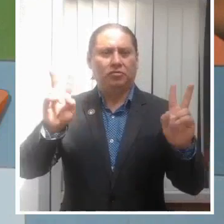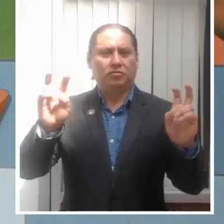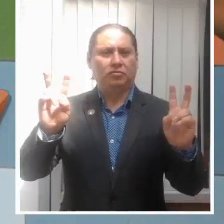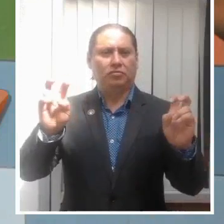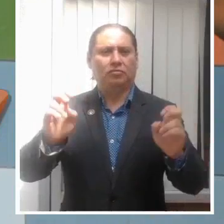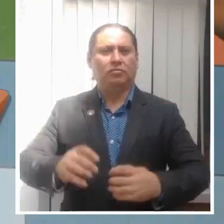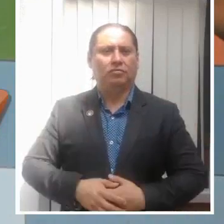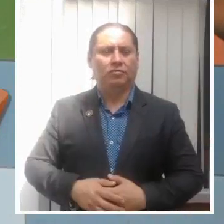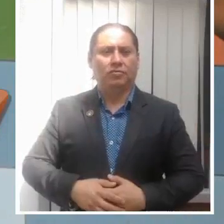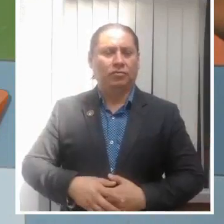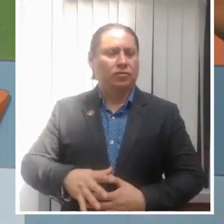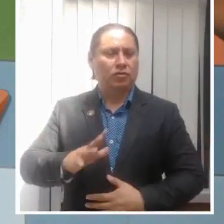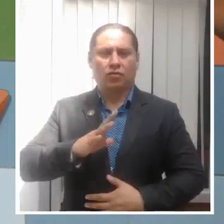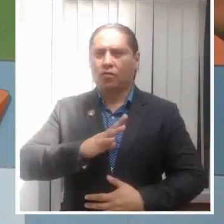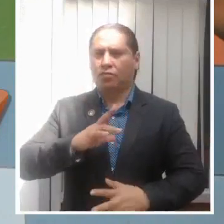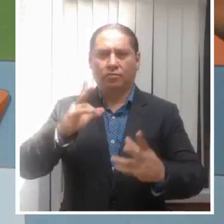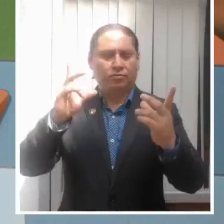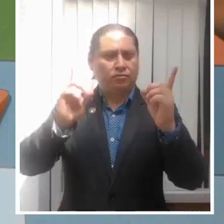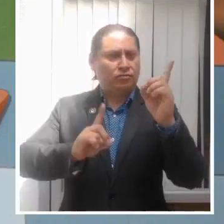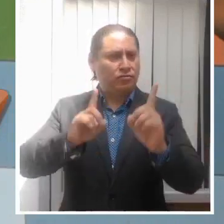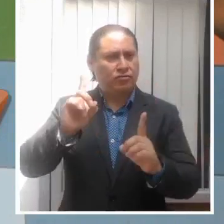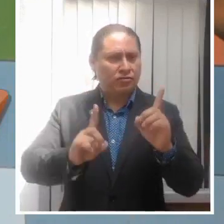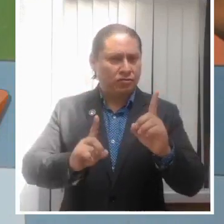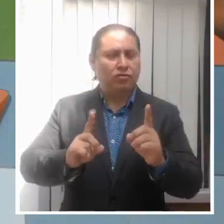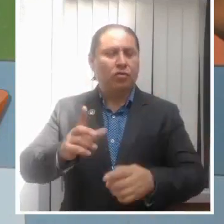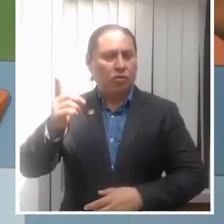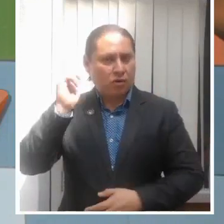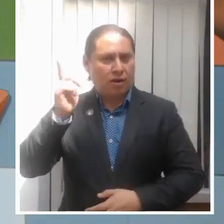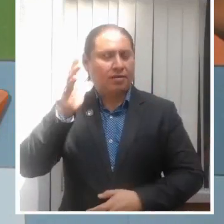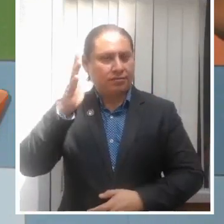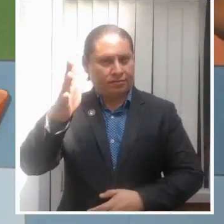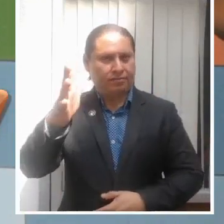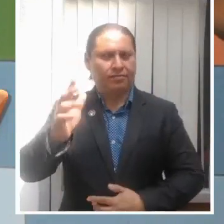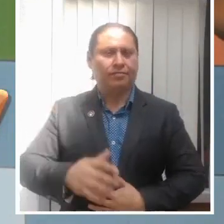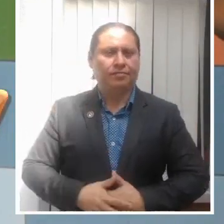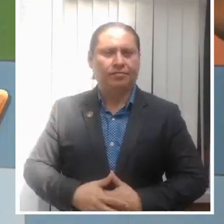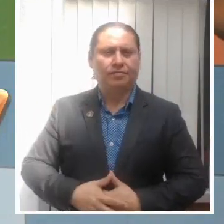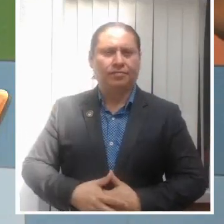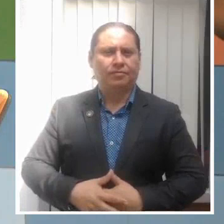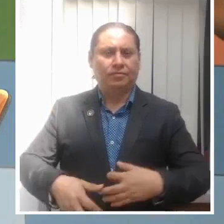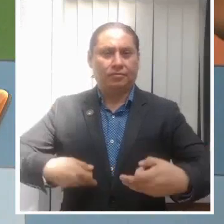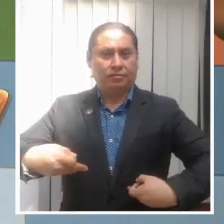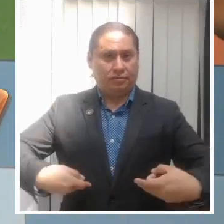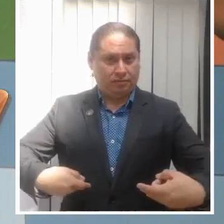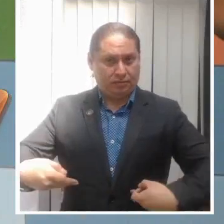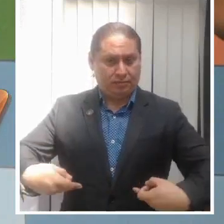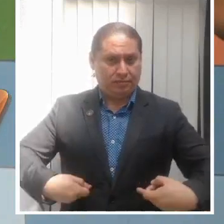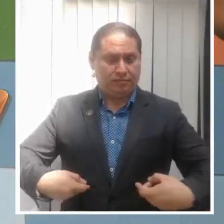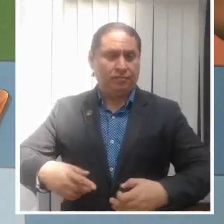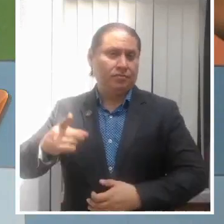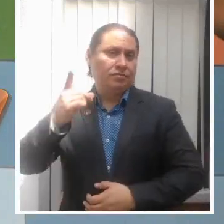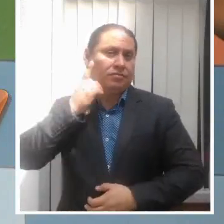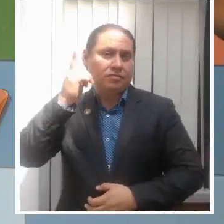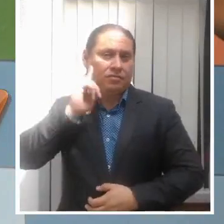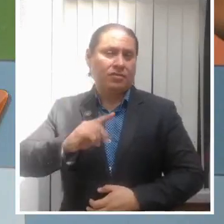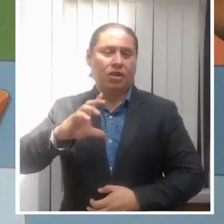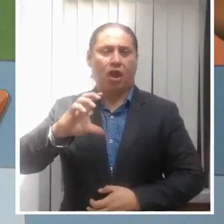No tengo ninguna duda de que así será. La obra de la